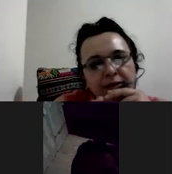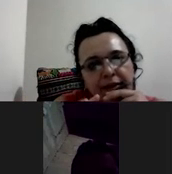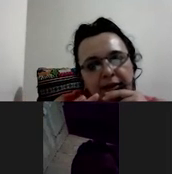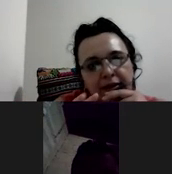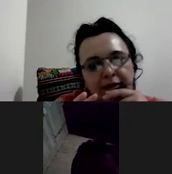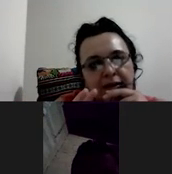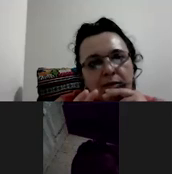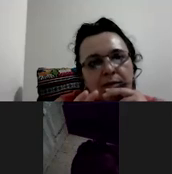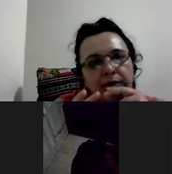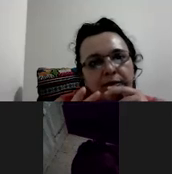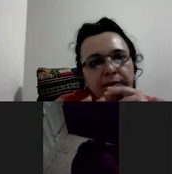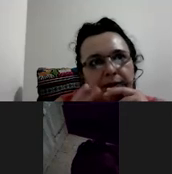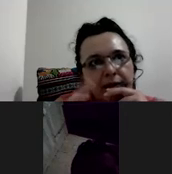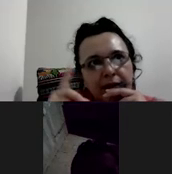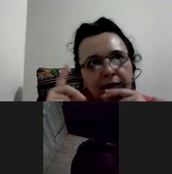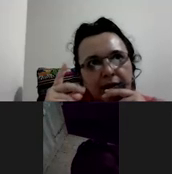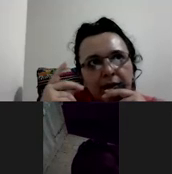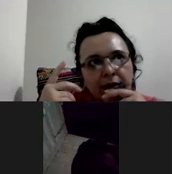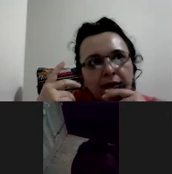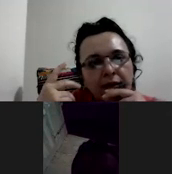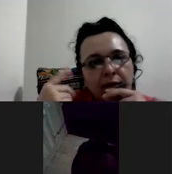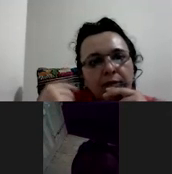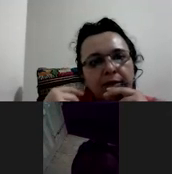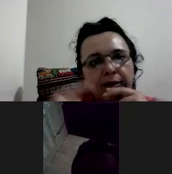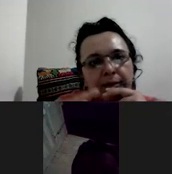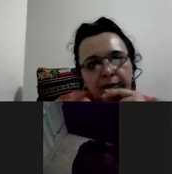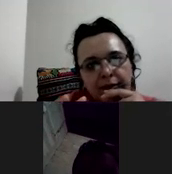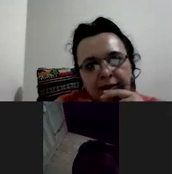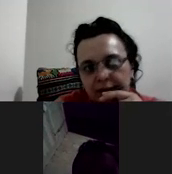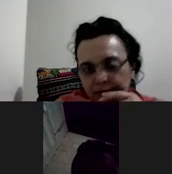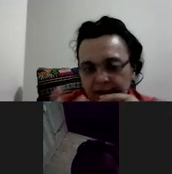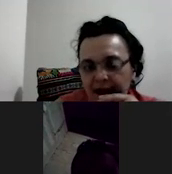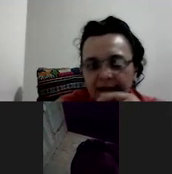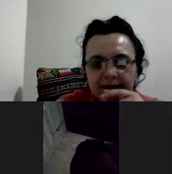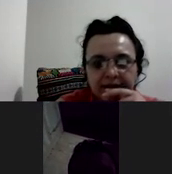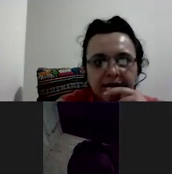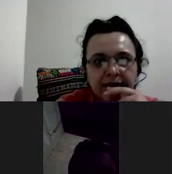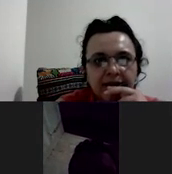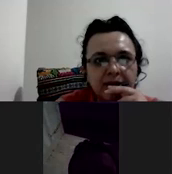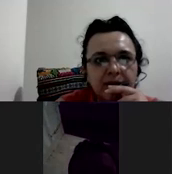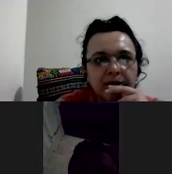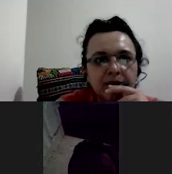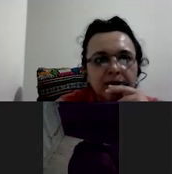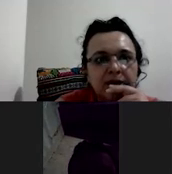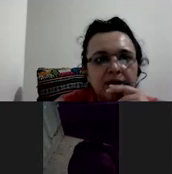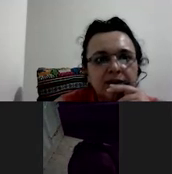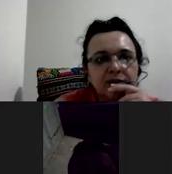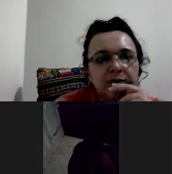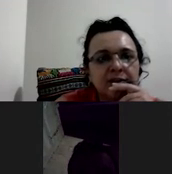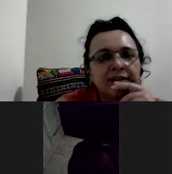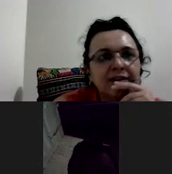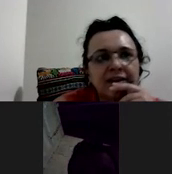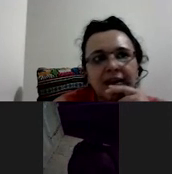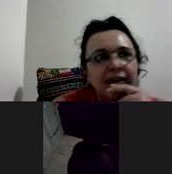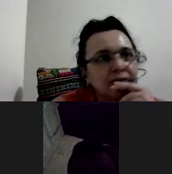Cuando usted vea que están ocupando pretty como adverbio, en este caso está antes del adjetivo, entonces